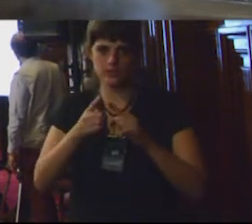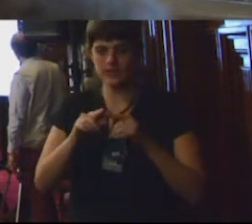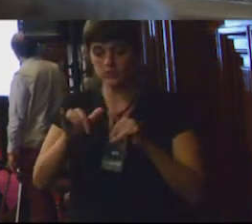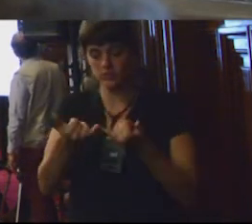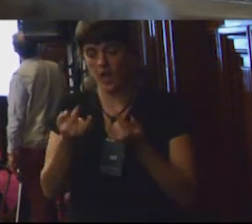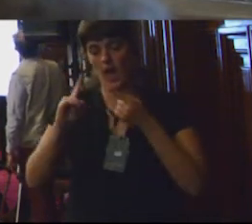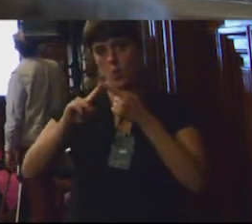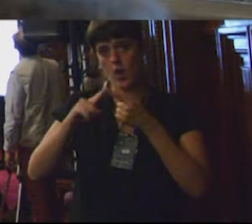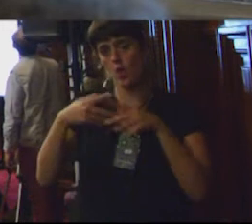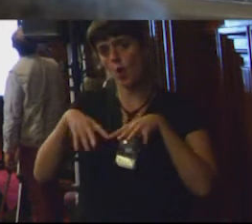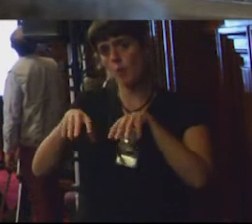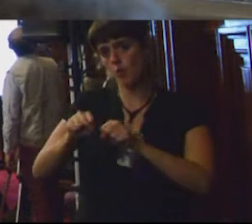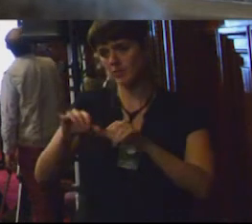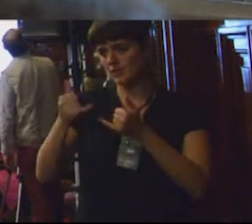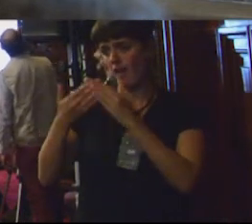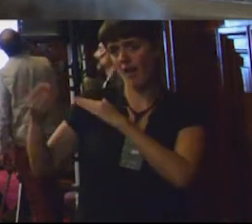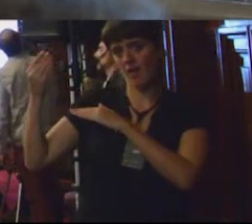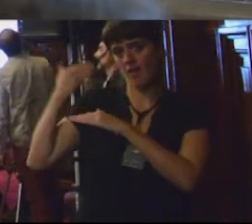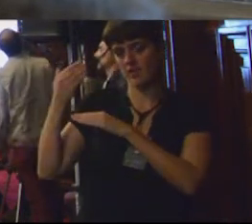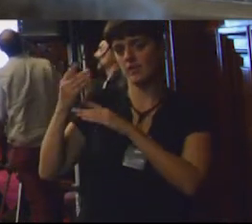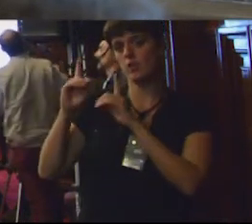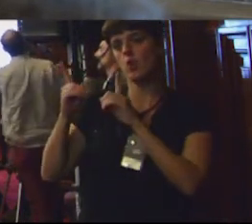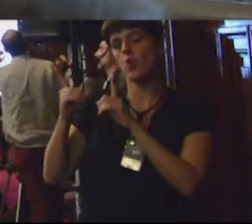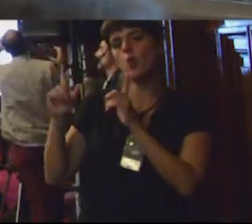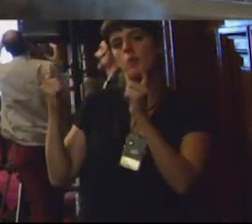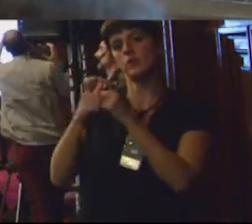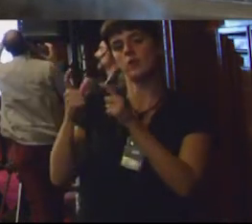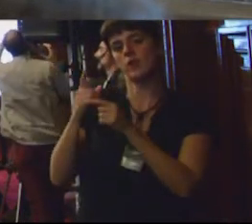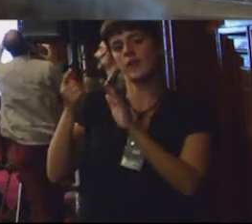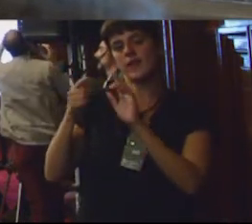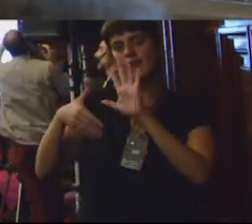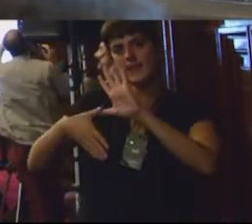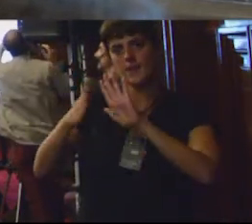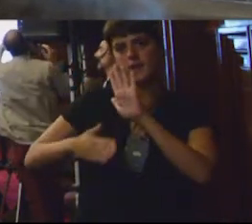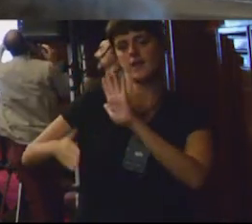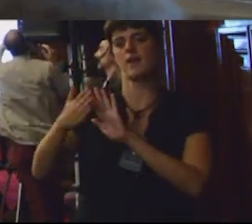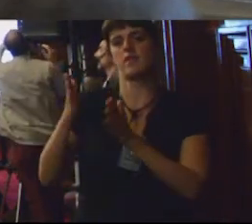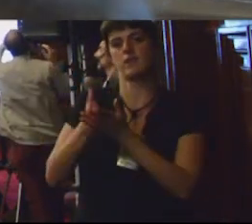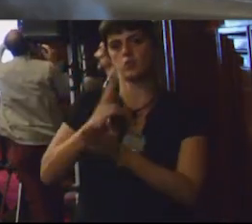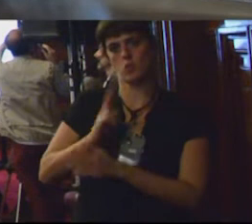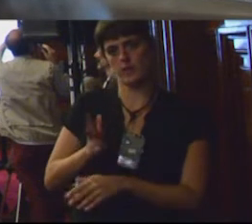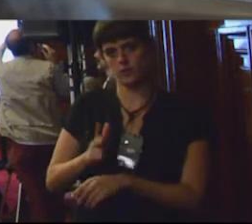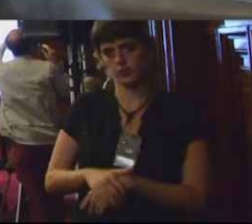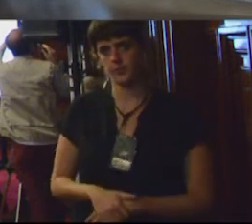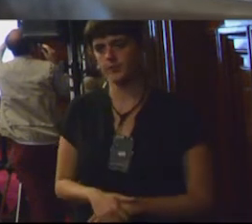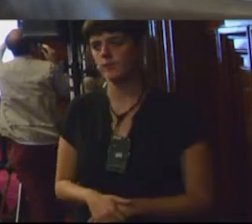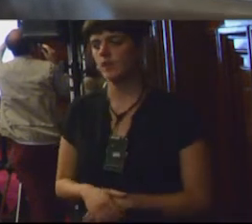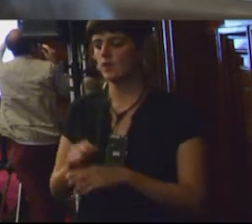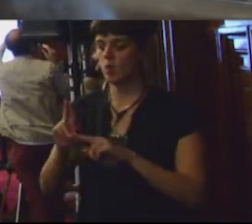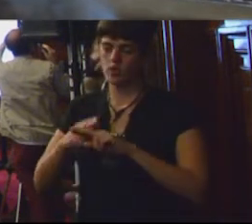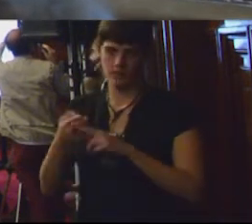adoptado entre el Estado y esta Comisión Interamericana de Derechos Humanos. Y nuevamente agradecer su presencia